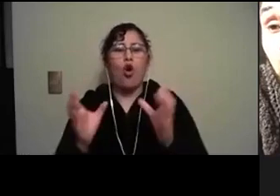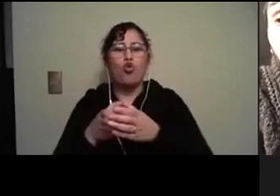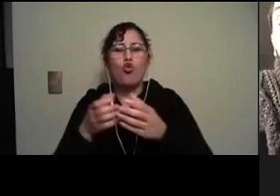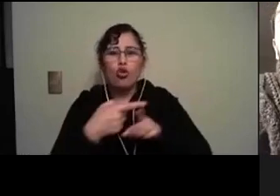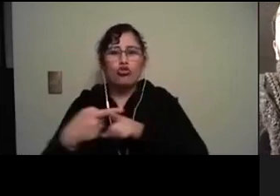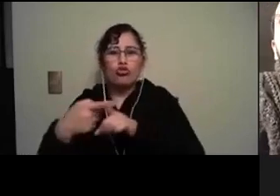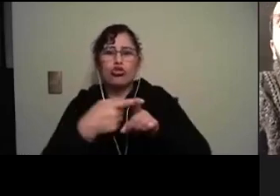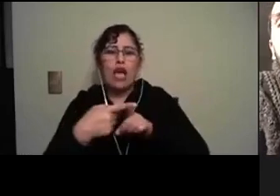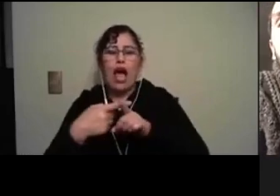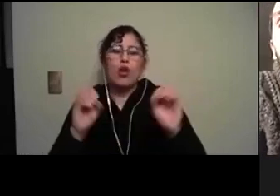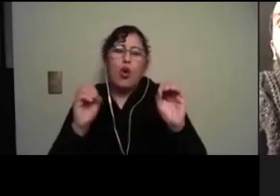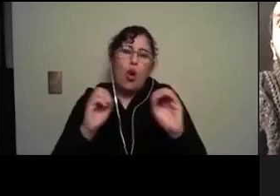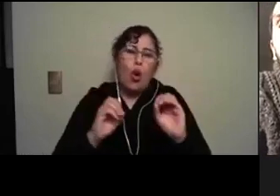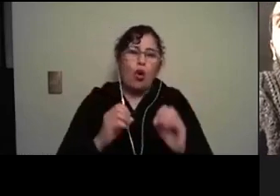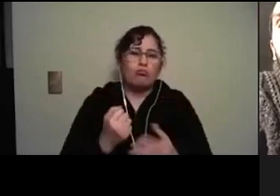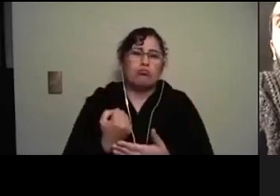de autoayuda,